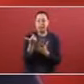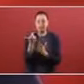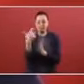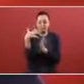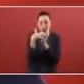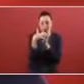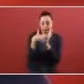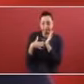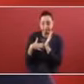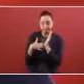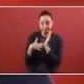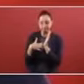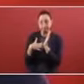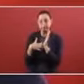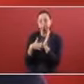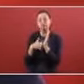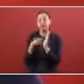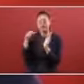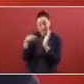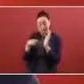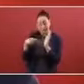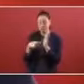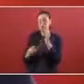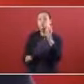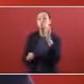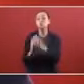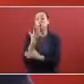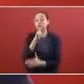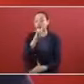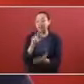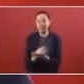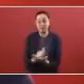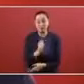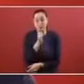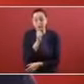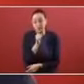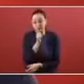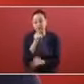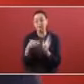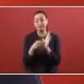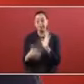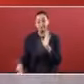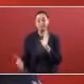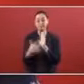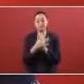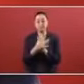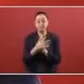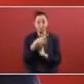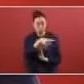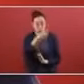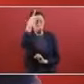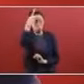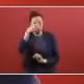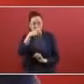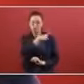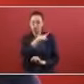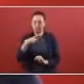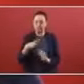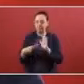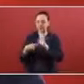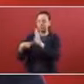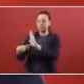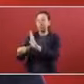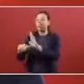republicana, ya en esa ley se establece no solo la manifestación del bien, sino